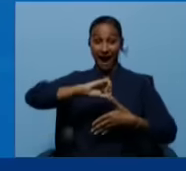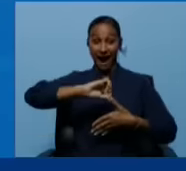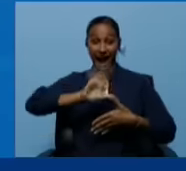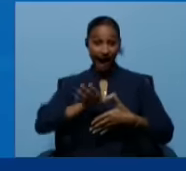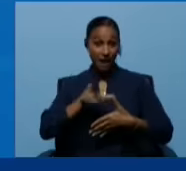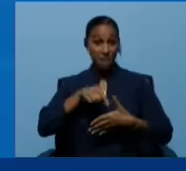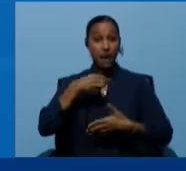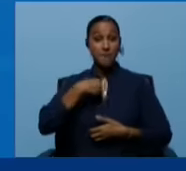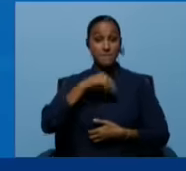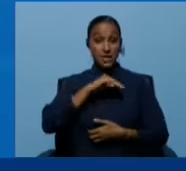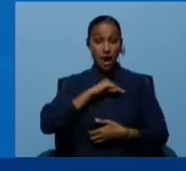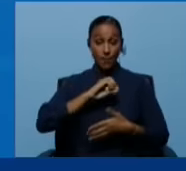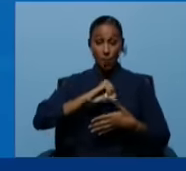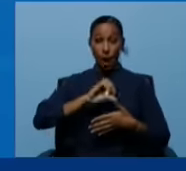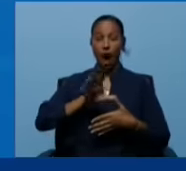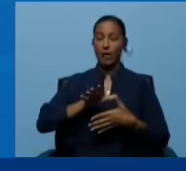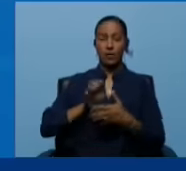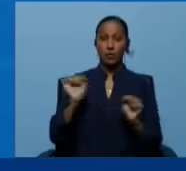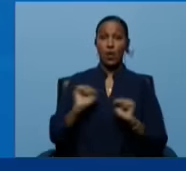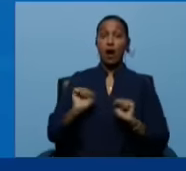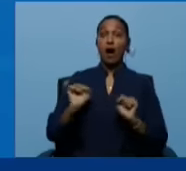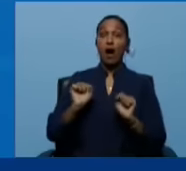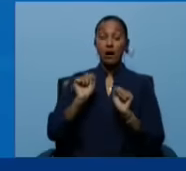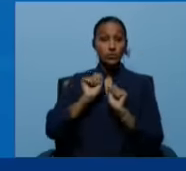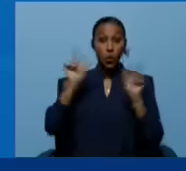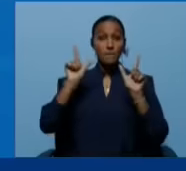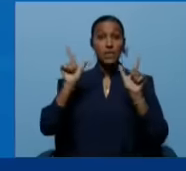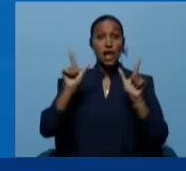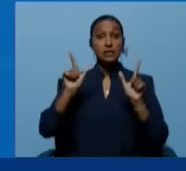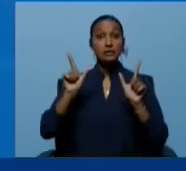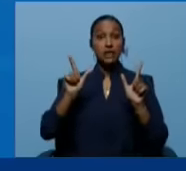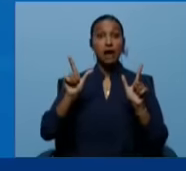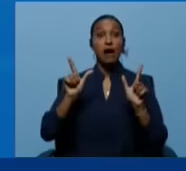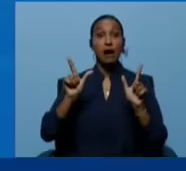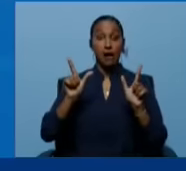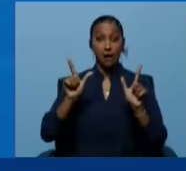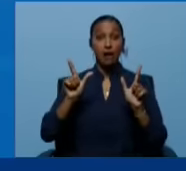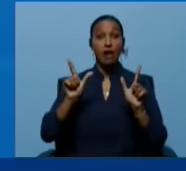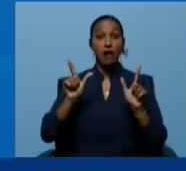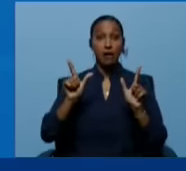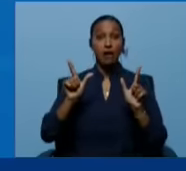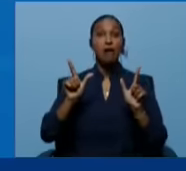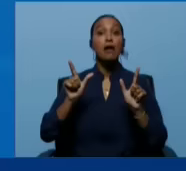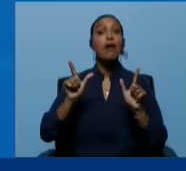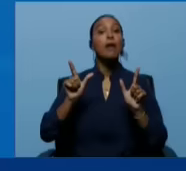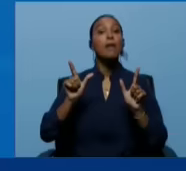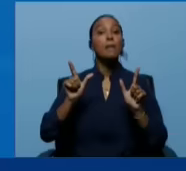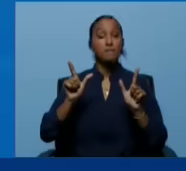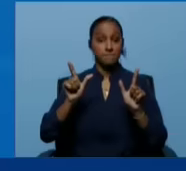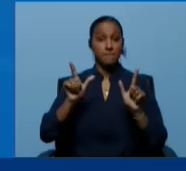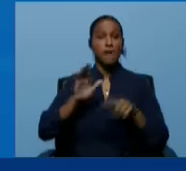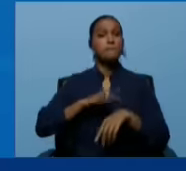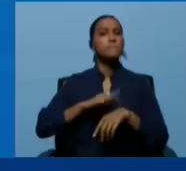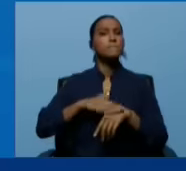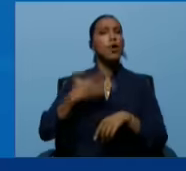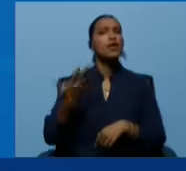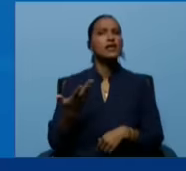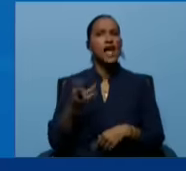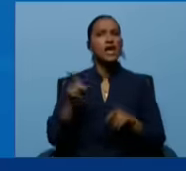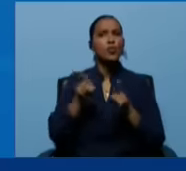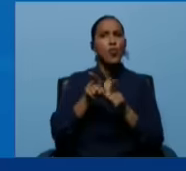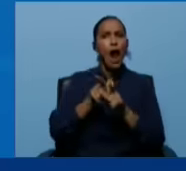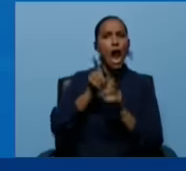Lo ensayaron allá. Y luego lo aplicaron con todas sus letras en Venezuela. Un golpe de